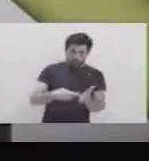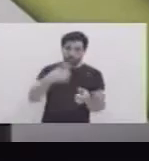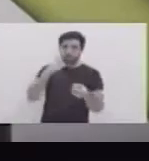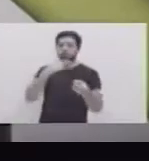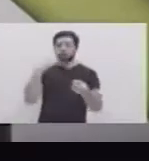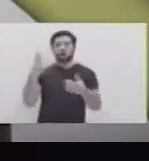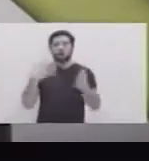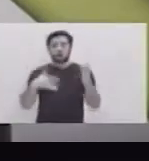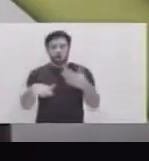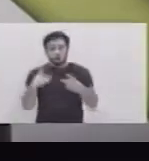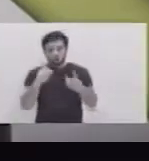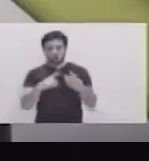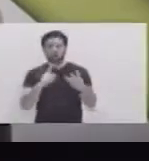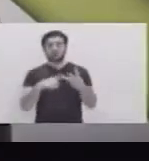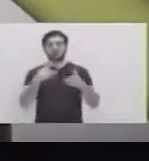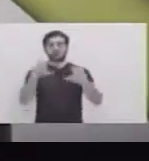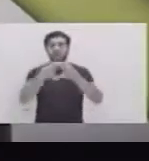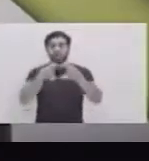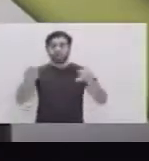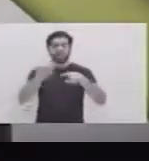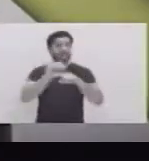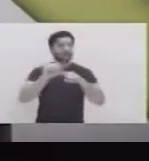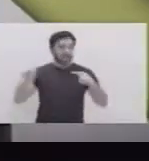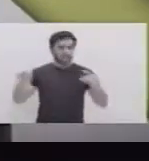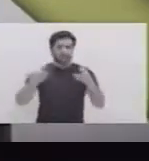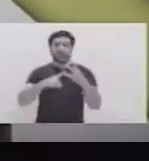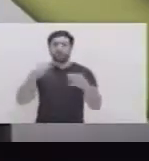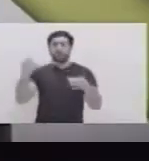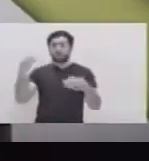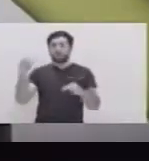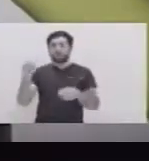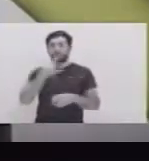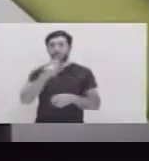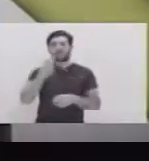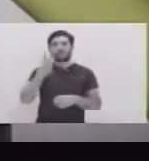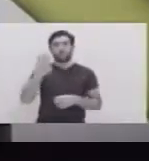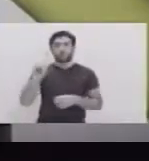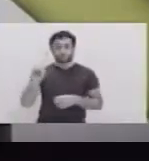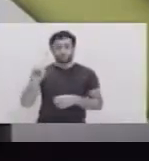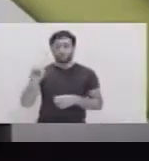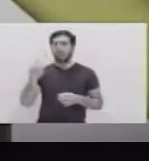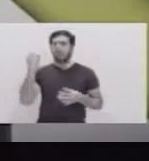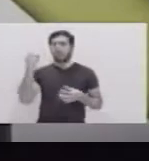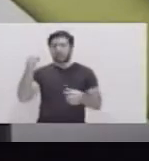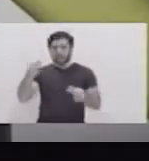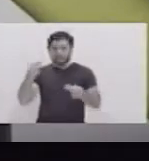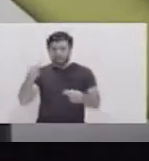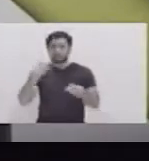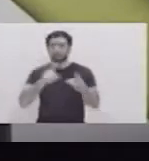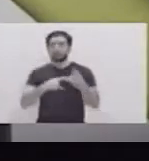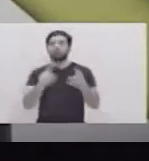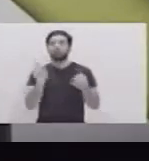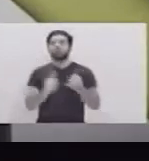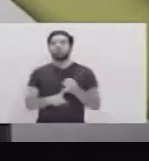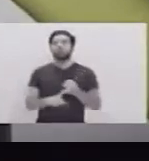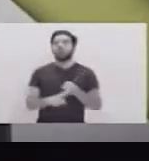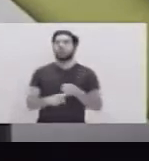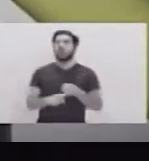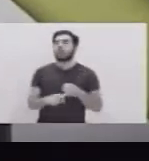compás, colores a tu elección, una regla, hoja 120 gramos.